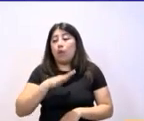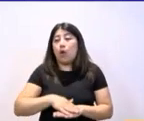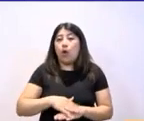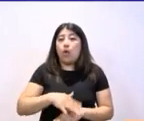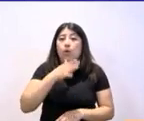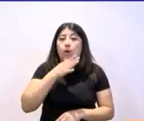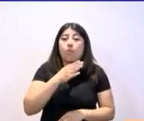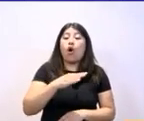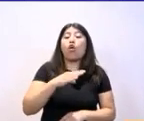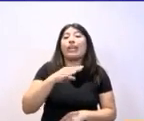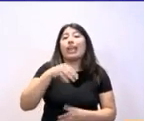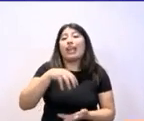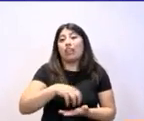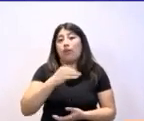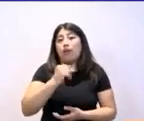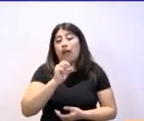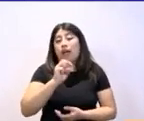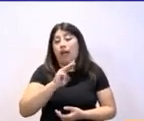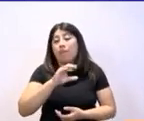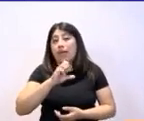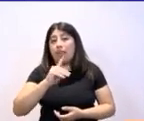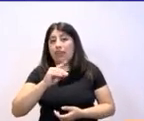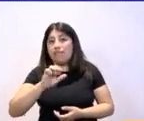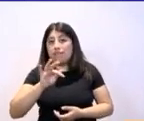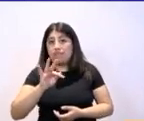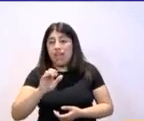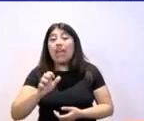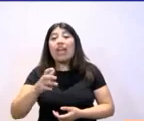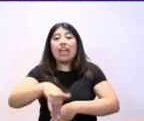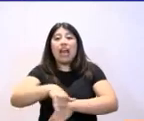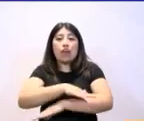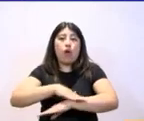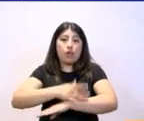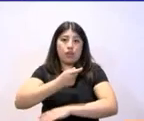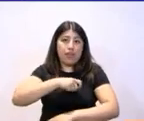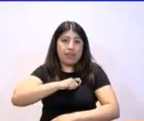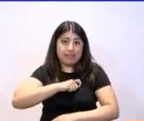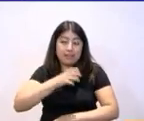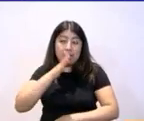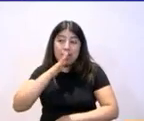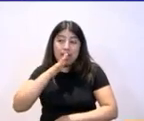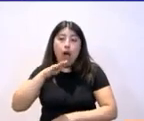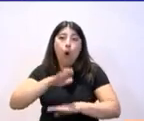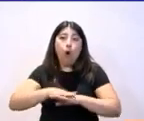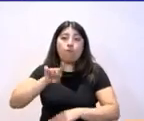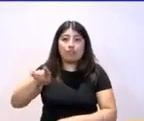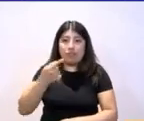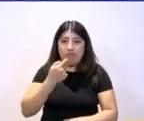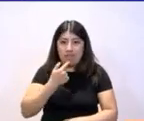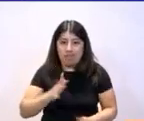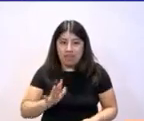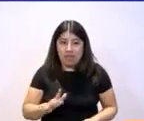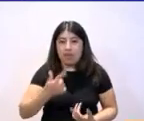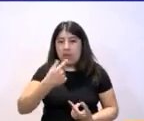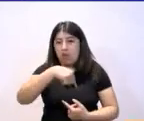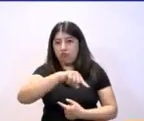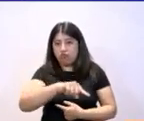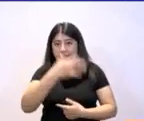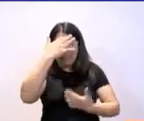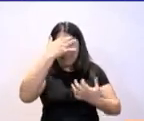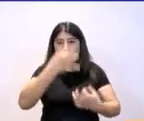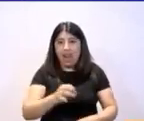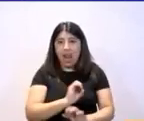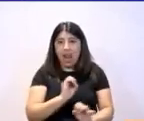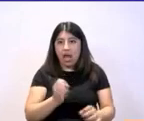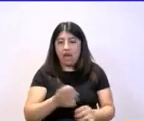el KPDP de Fuenmayor y se la echarán al Gobierno de España. Se la echarán, pero ya no les cree nadie, señores y señoras del